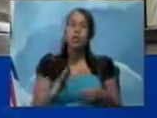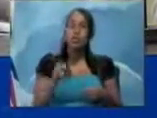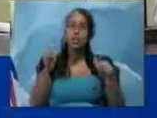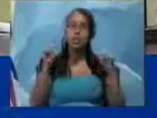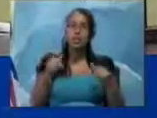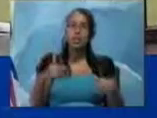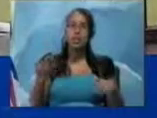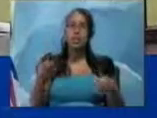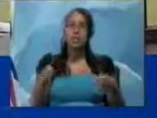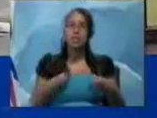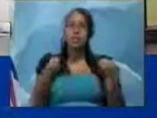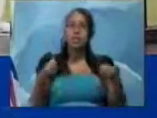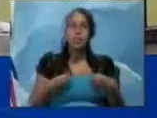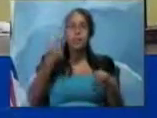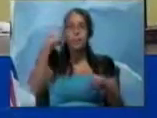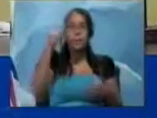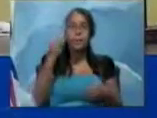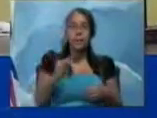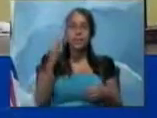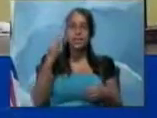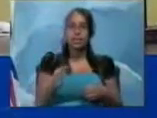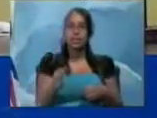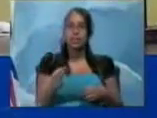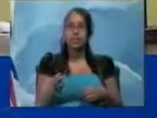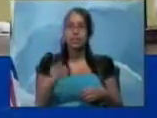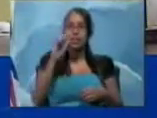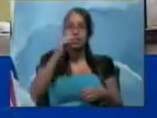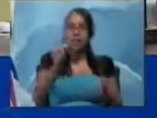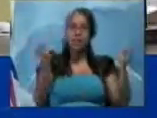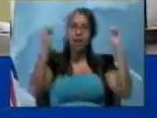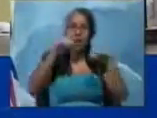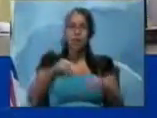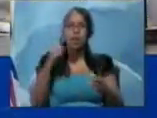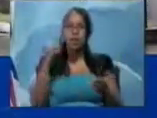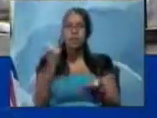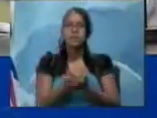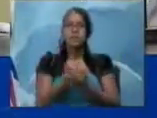vivo y vive para siempre estás de acuerdo